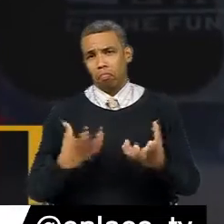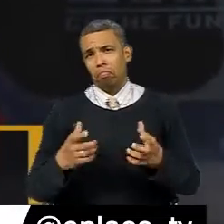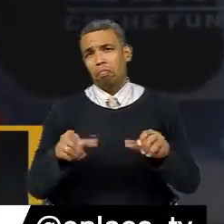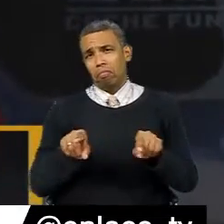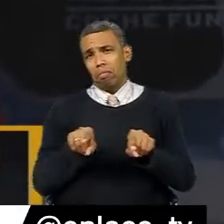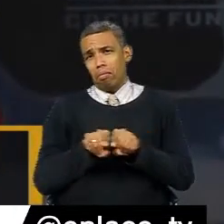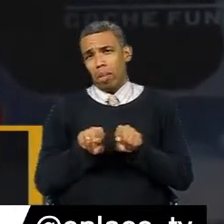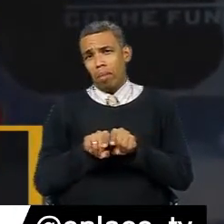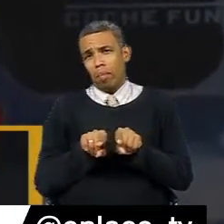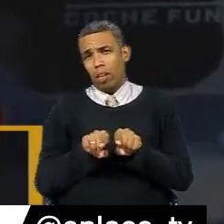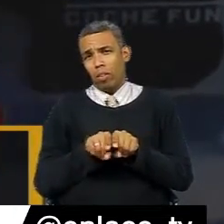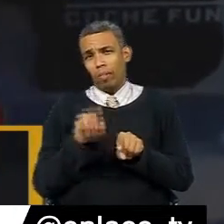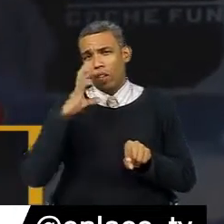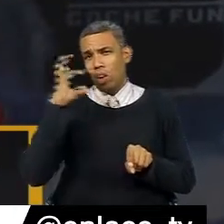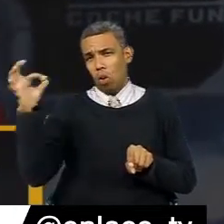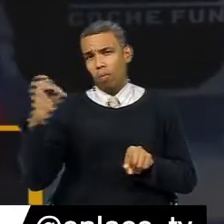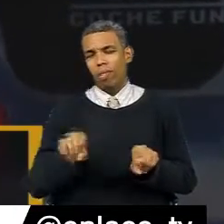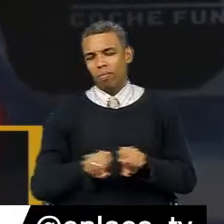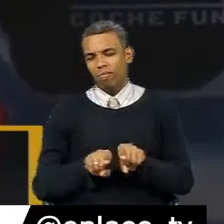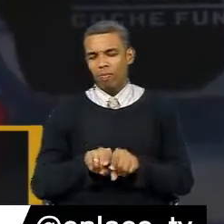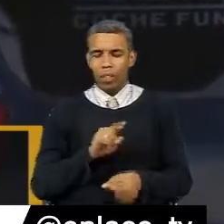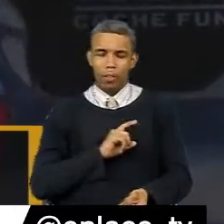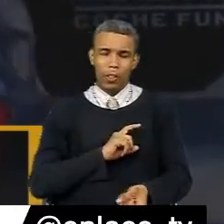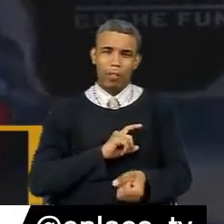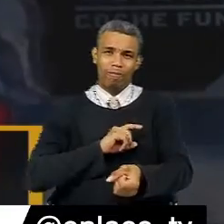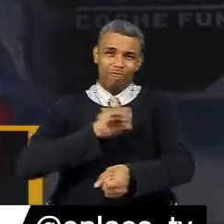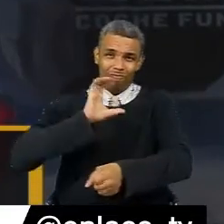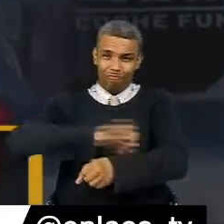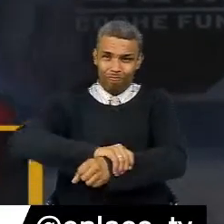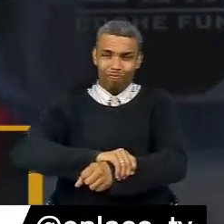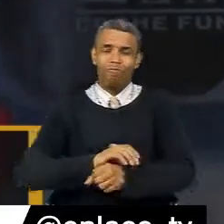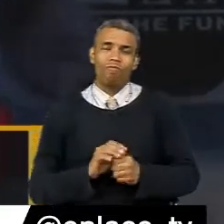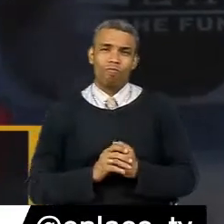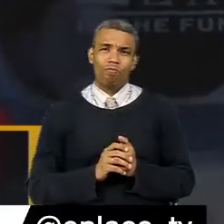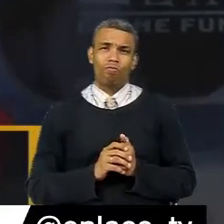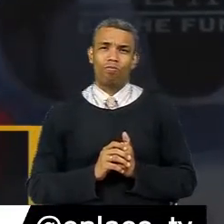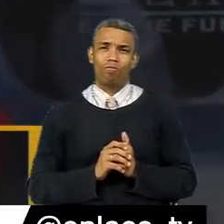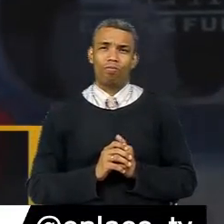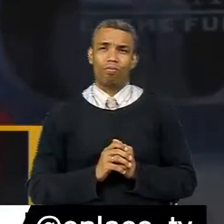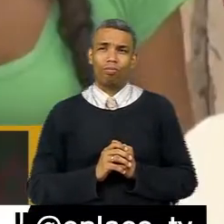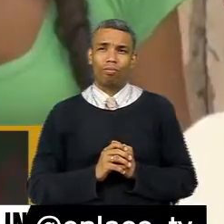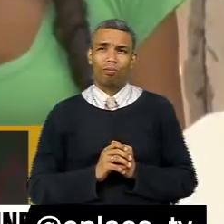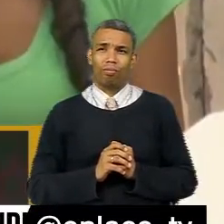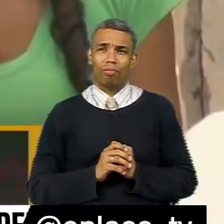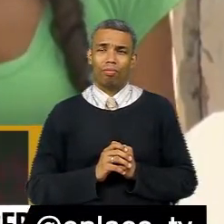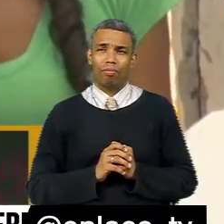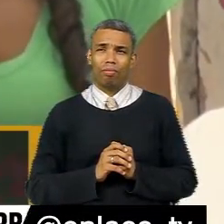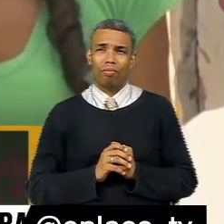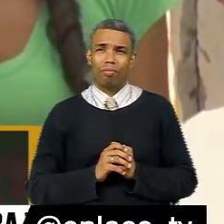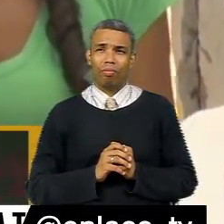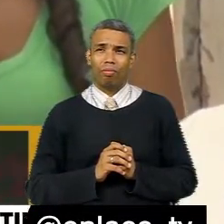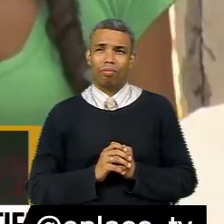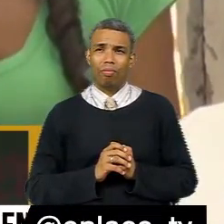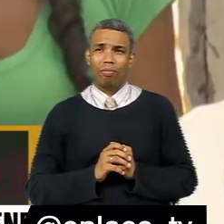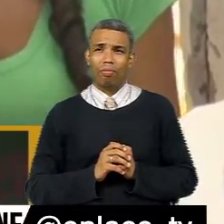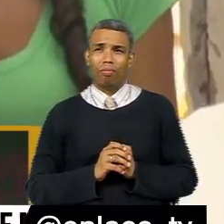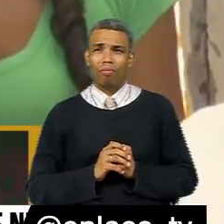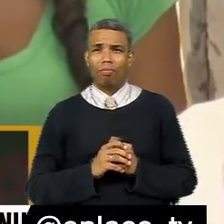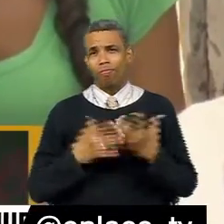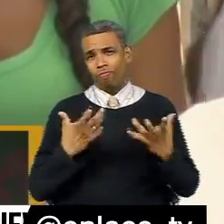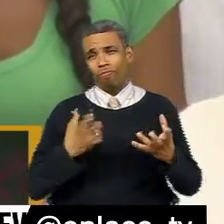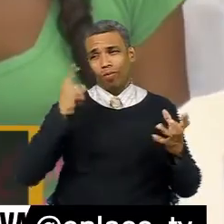está capturado, está abajo en la sí. Y lo vamos a hacer trasladado para que él lo pueda ver por